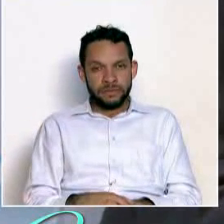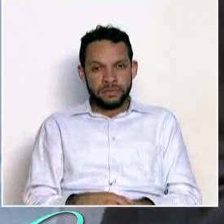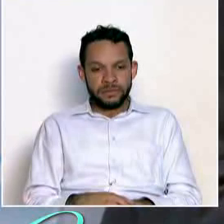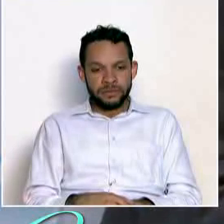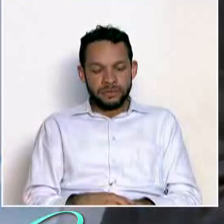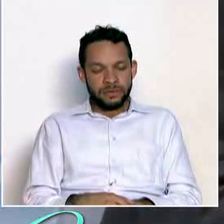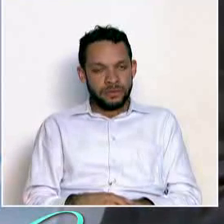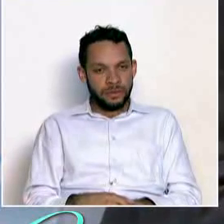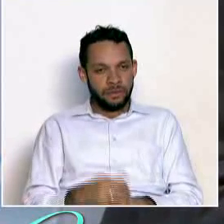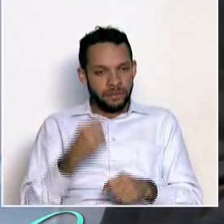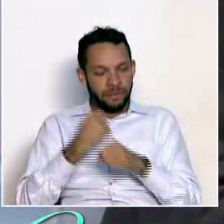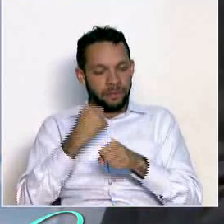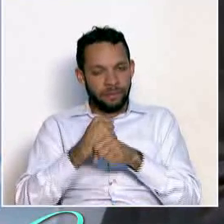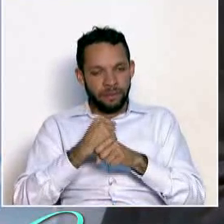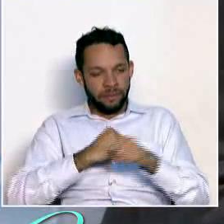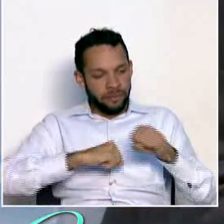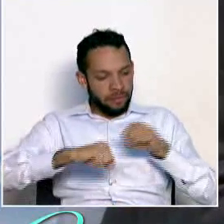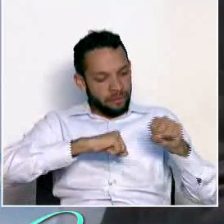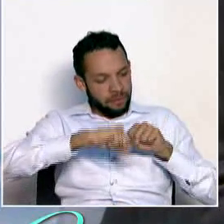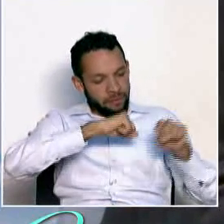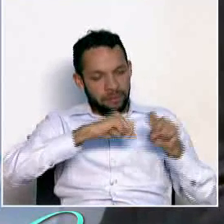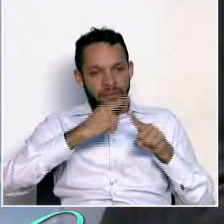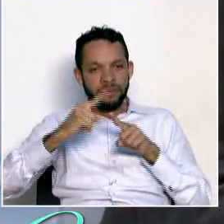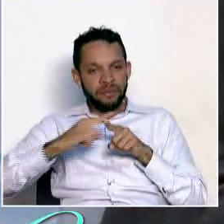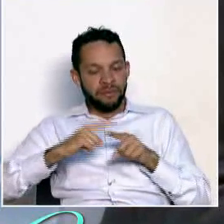Creo que soy sanador.